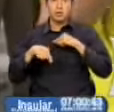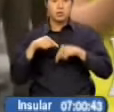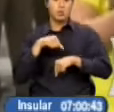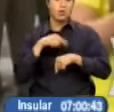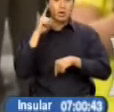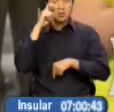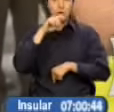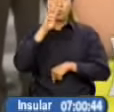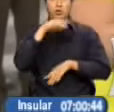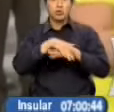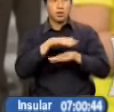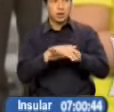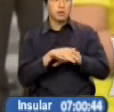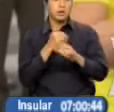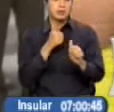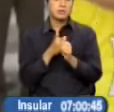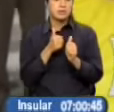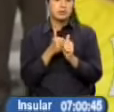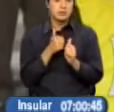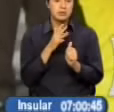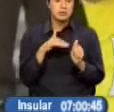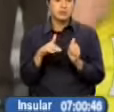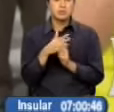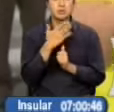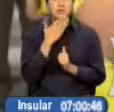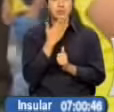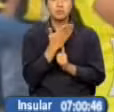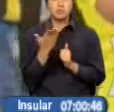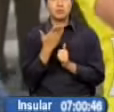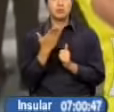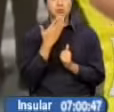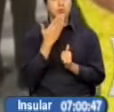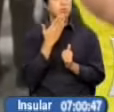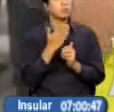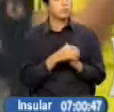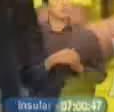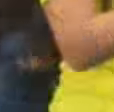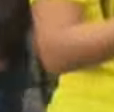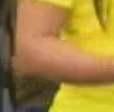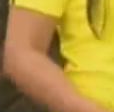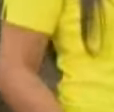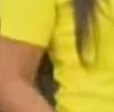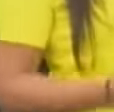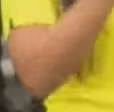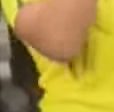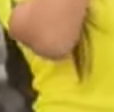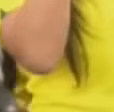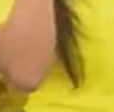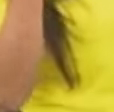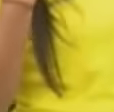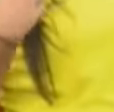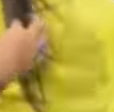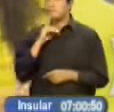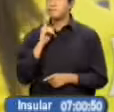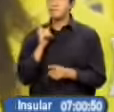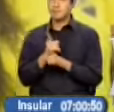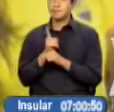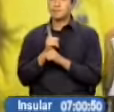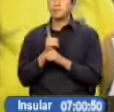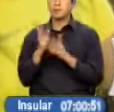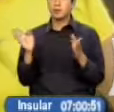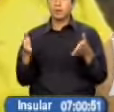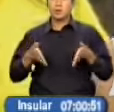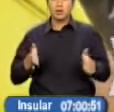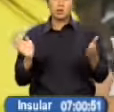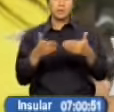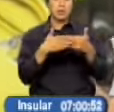complicada cuatro de la tarde un poco cerca de la hora pico justamente la capital como este ese tema buenos días sí muy buenos días efectivamente los cierres